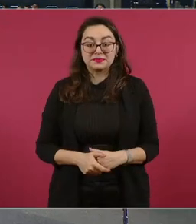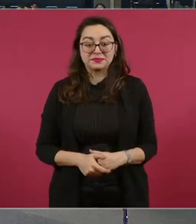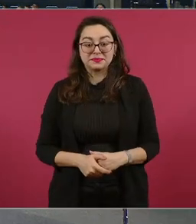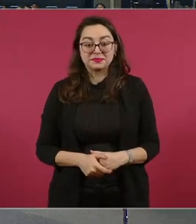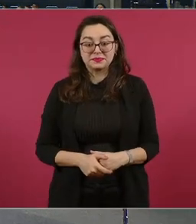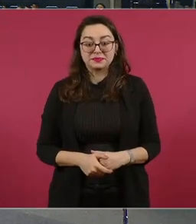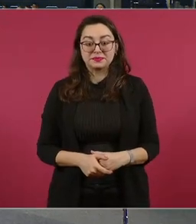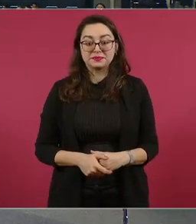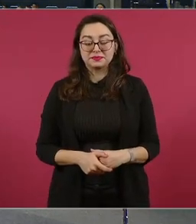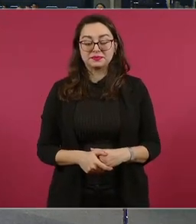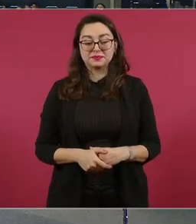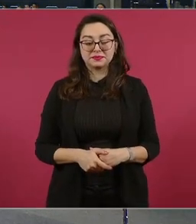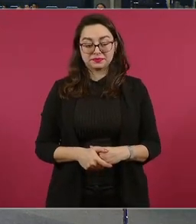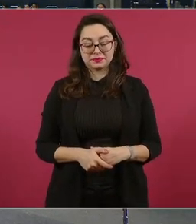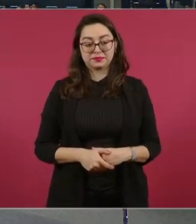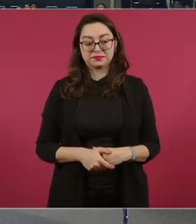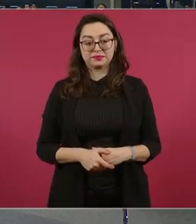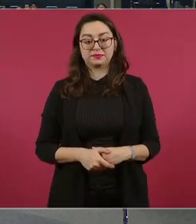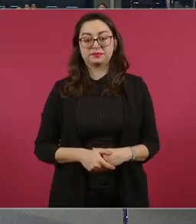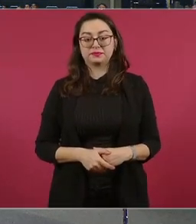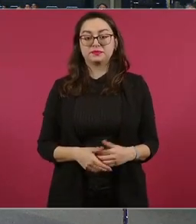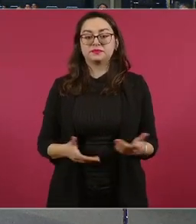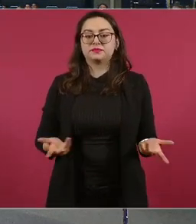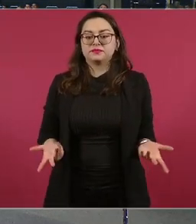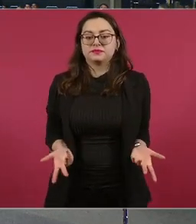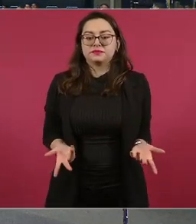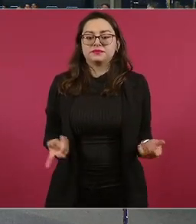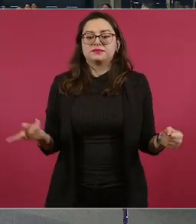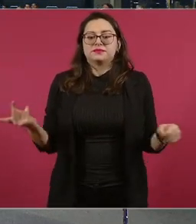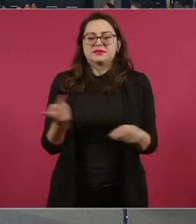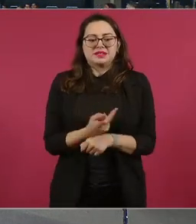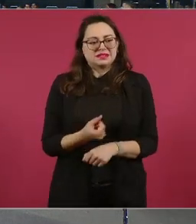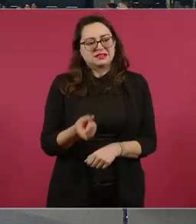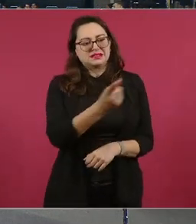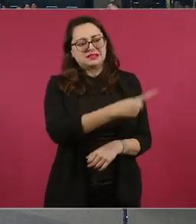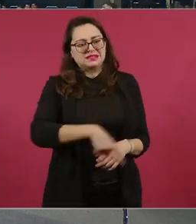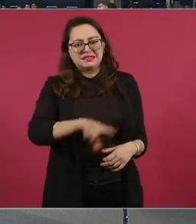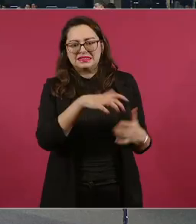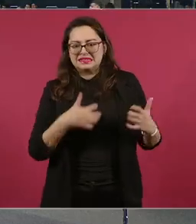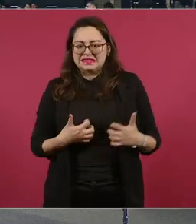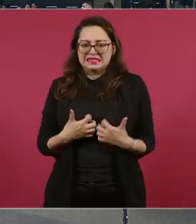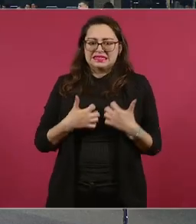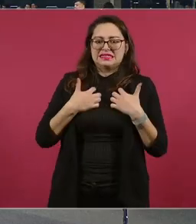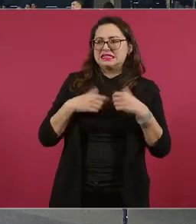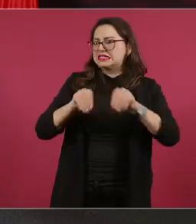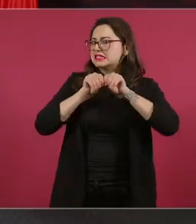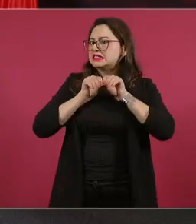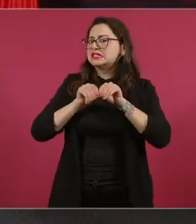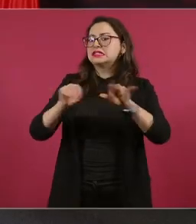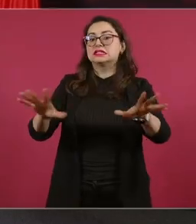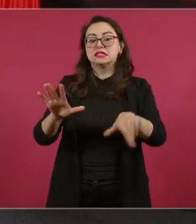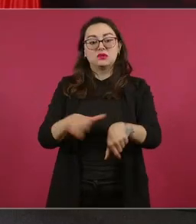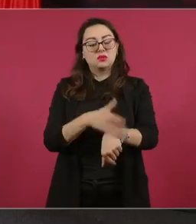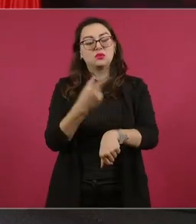es lo que pasa? Pues, ¿por qué las 8 columnas? ¿Por qué tanto interés en esto? Es